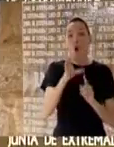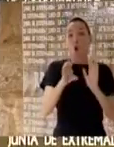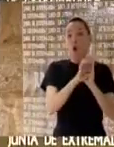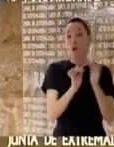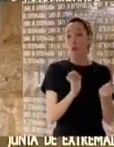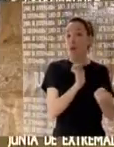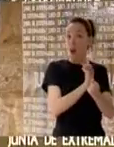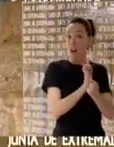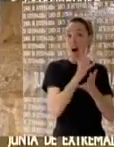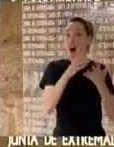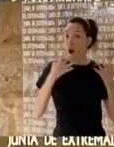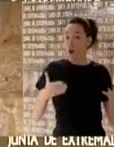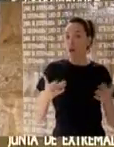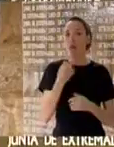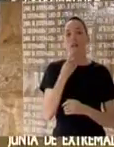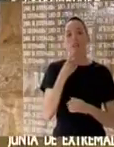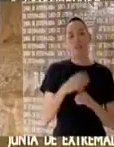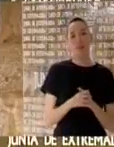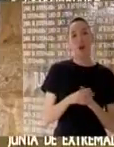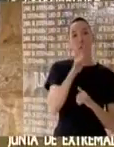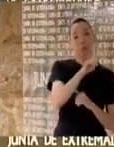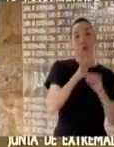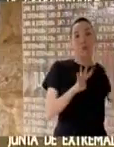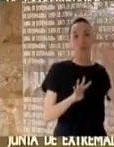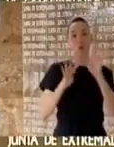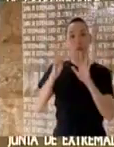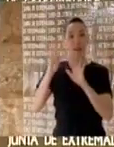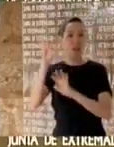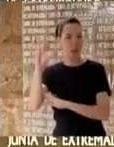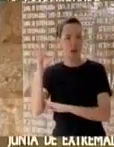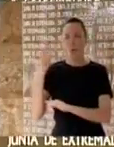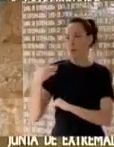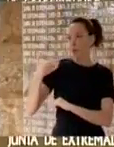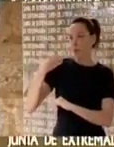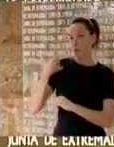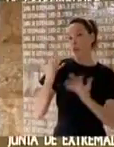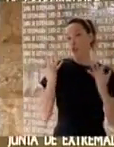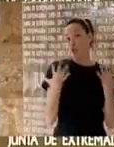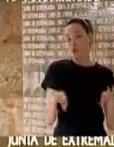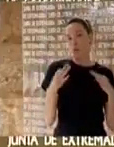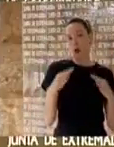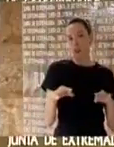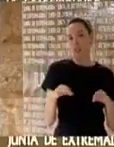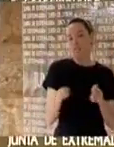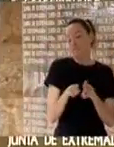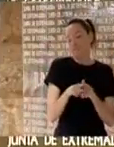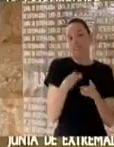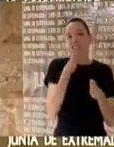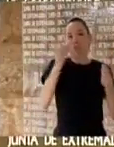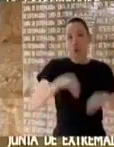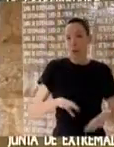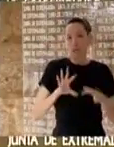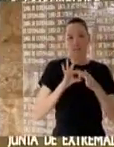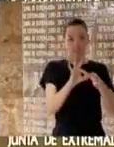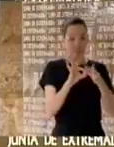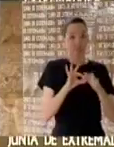delito de rebelión de 1995, pues lógicamente está vinculado, bueno, pues a nuestra propia historia, a la